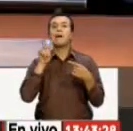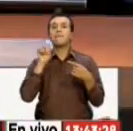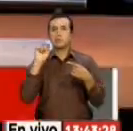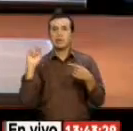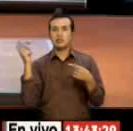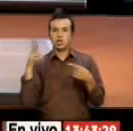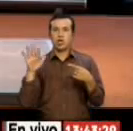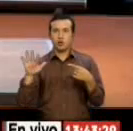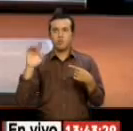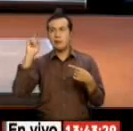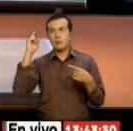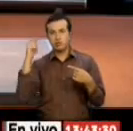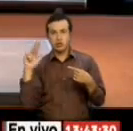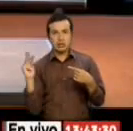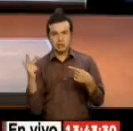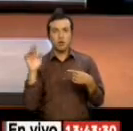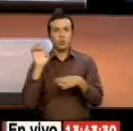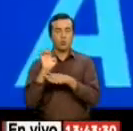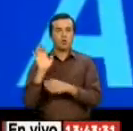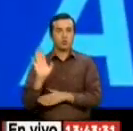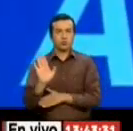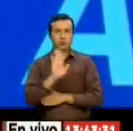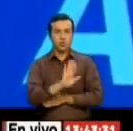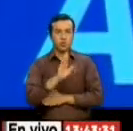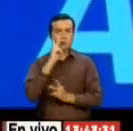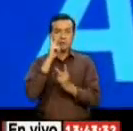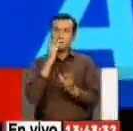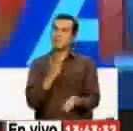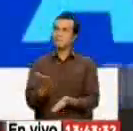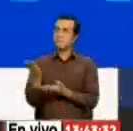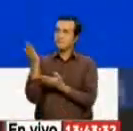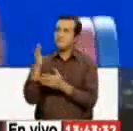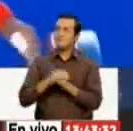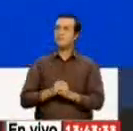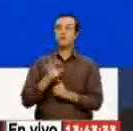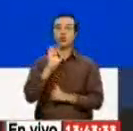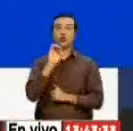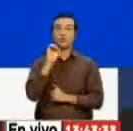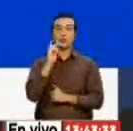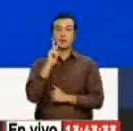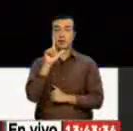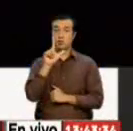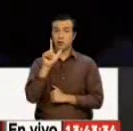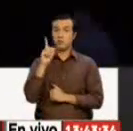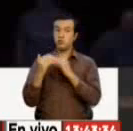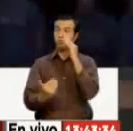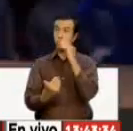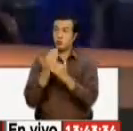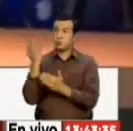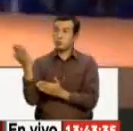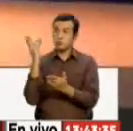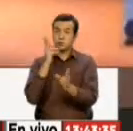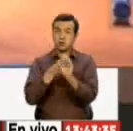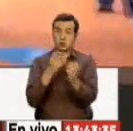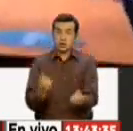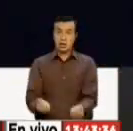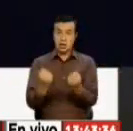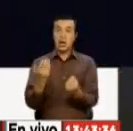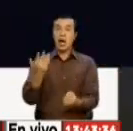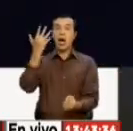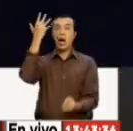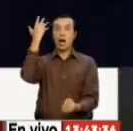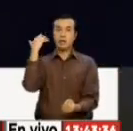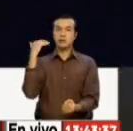Arroyo. Estamos viendo la participación precisamente de Celedina en la división de los 90 kilogramos, una nueva categoría para ella, que antes disputaba con